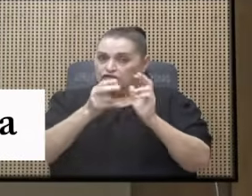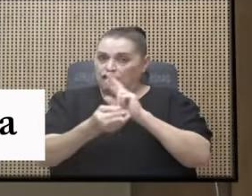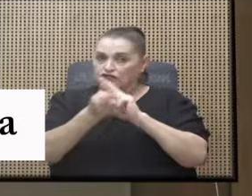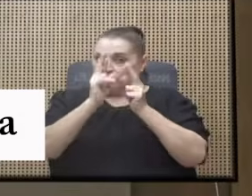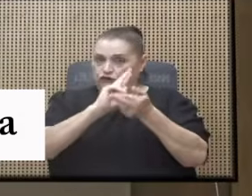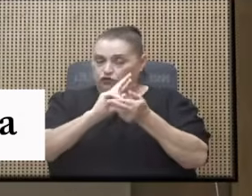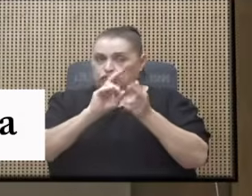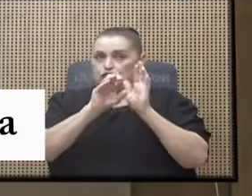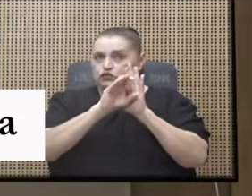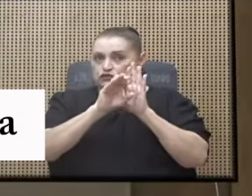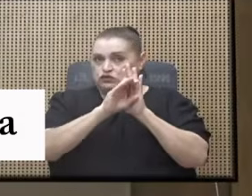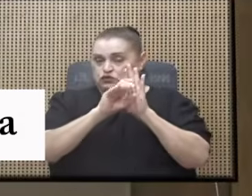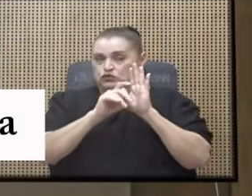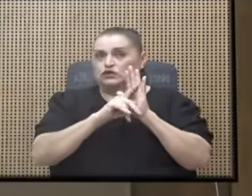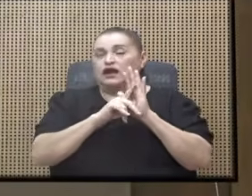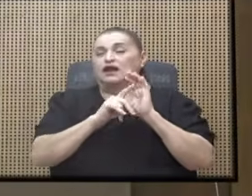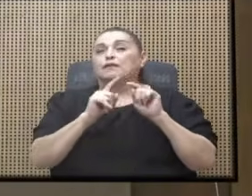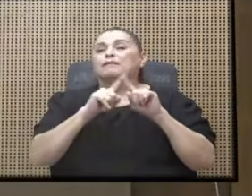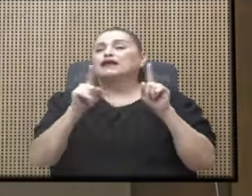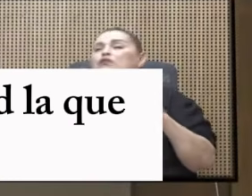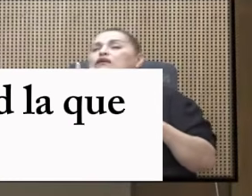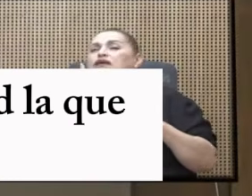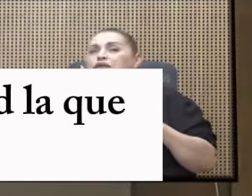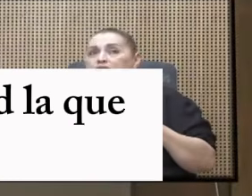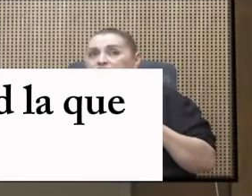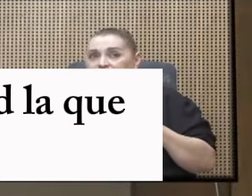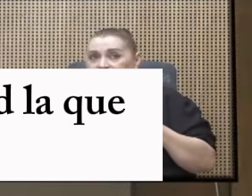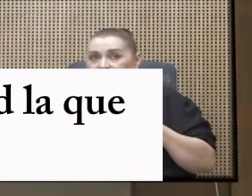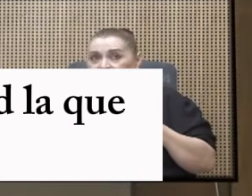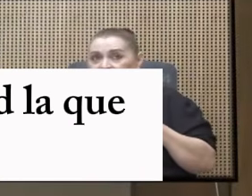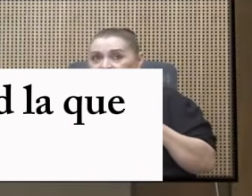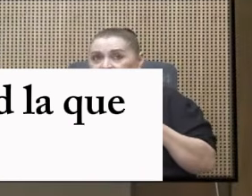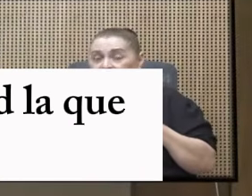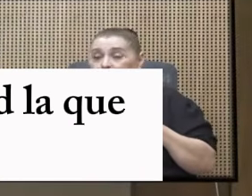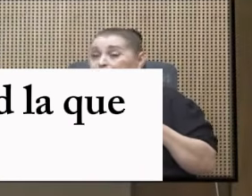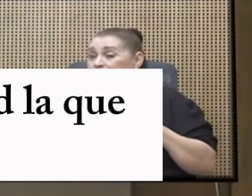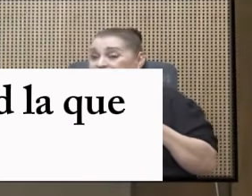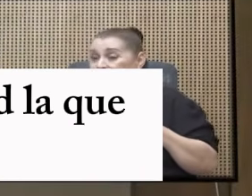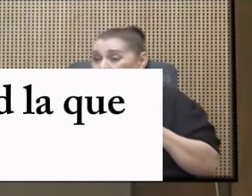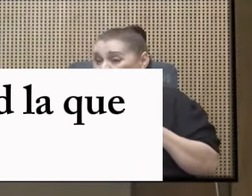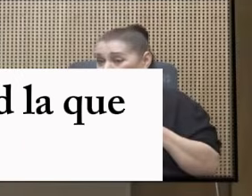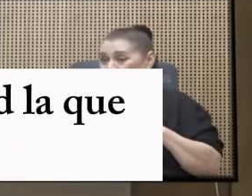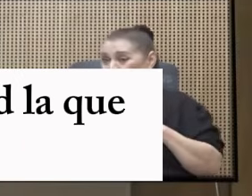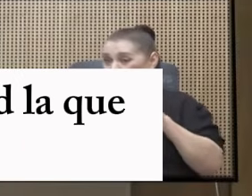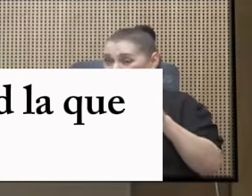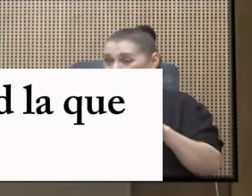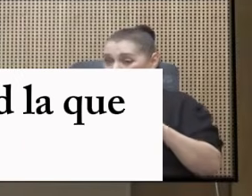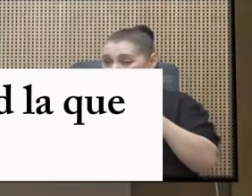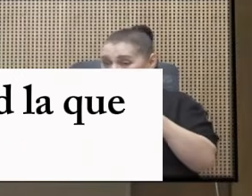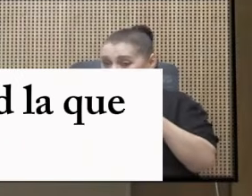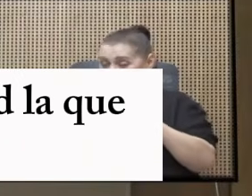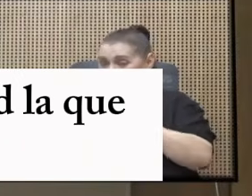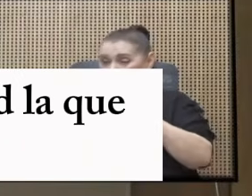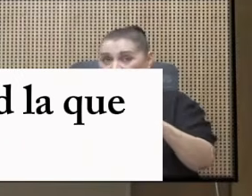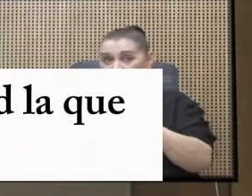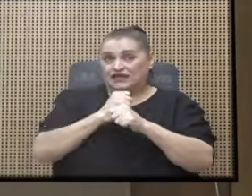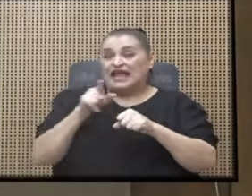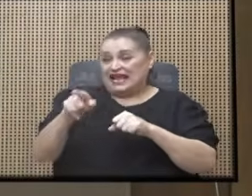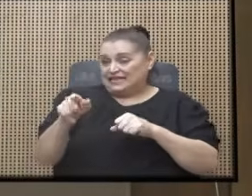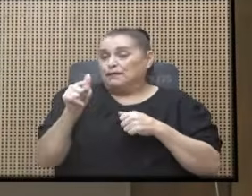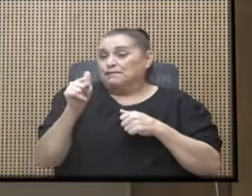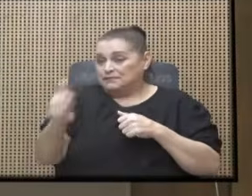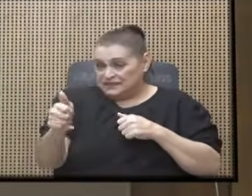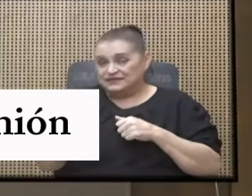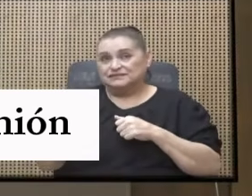Pero hay que tomar en cuenta qué pasa cuando es la propia persona menor de edad la